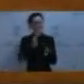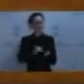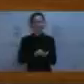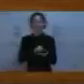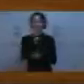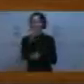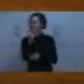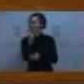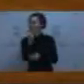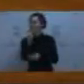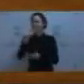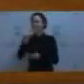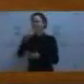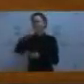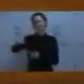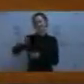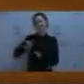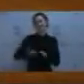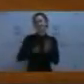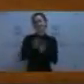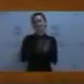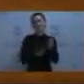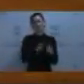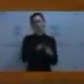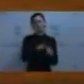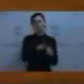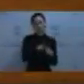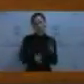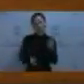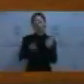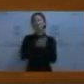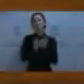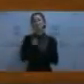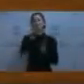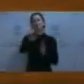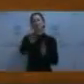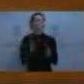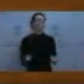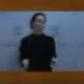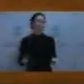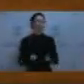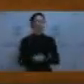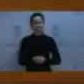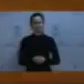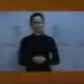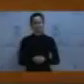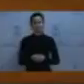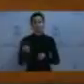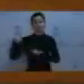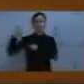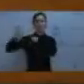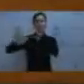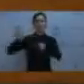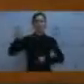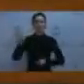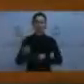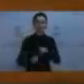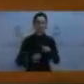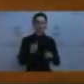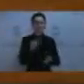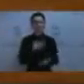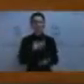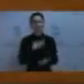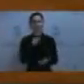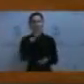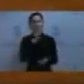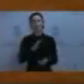las Ubiñas y Cangas de Narcea. La ley de montes autonómica, señores. La gran herencia o locura, y no voy a decir de quién, bueno,